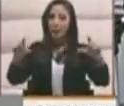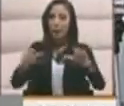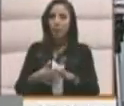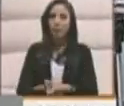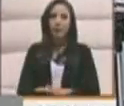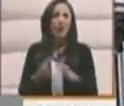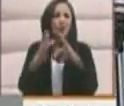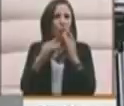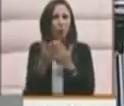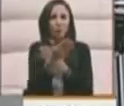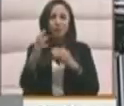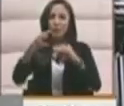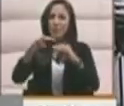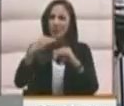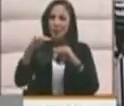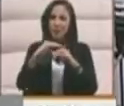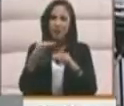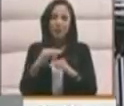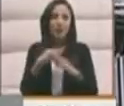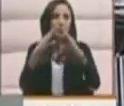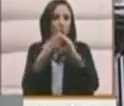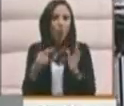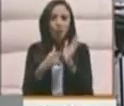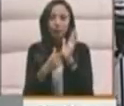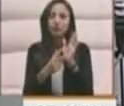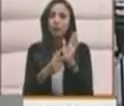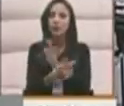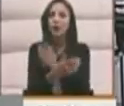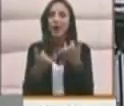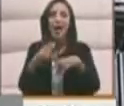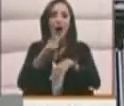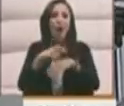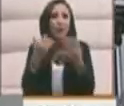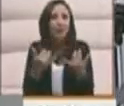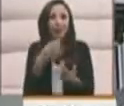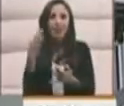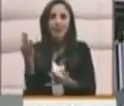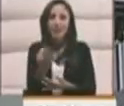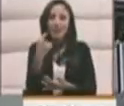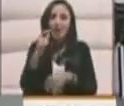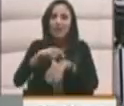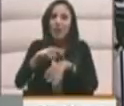que ustedes nos escriban los vamos a estar leyendo en tiempo real.